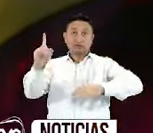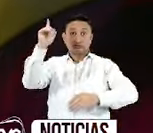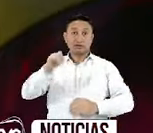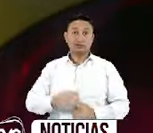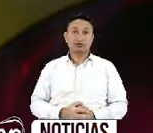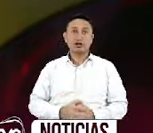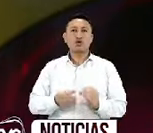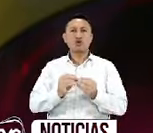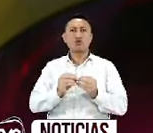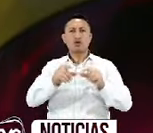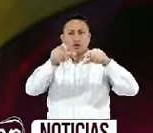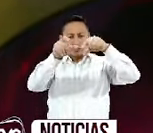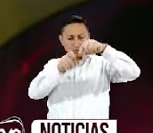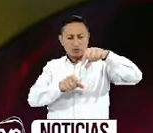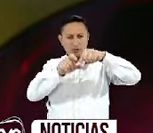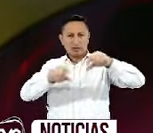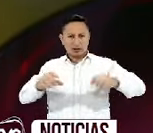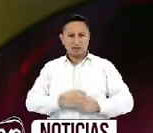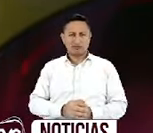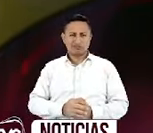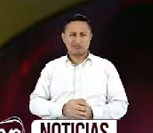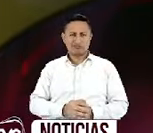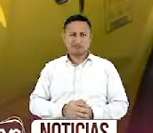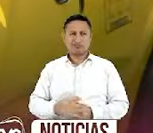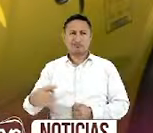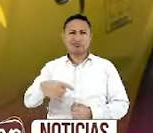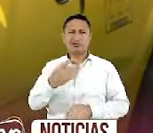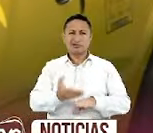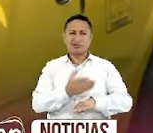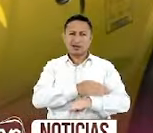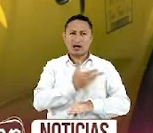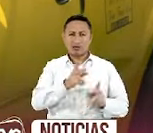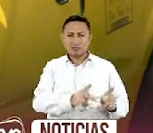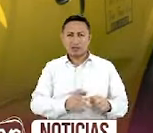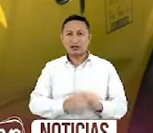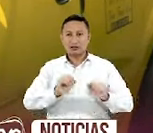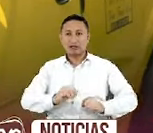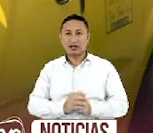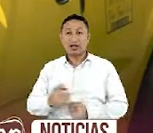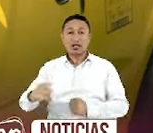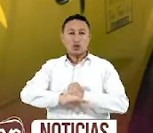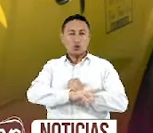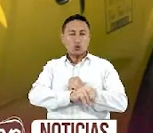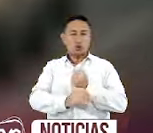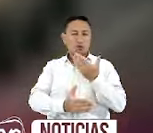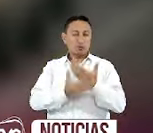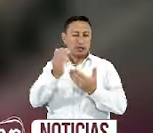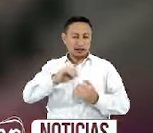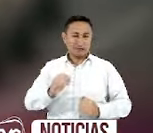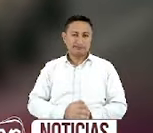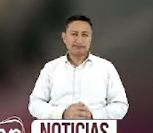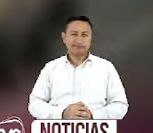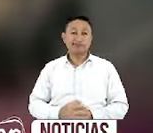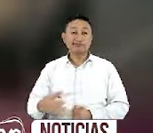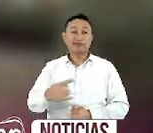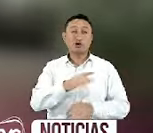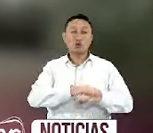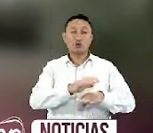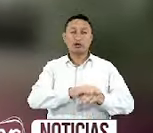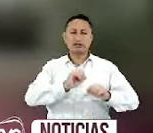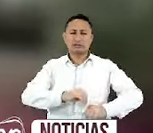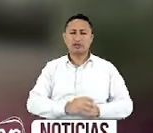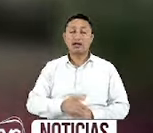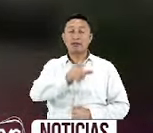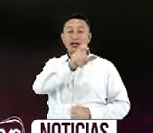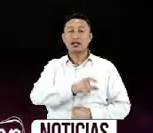los números telefónicos de la compañía. Es decir, le prepararon al auto amarillo para cometer sus fechorías. Estarían implicados en el